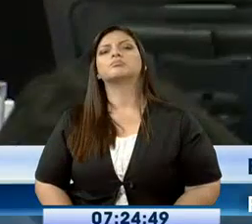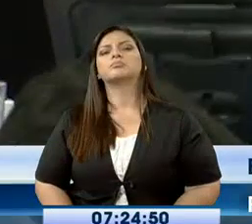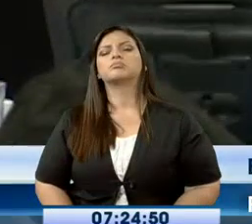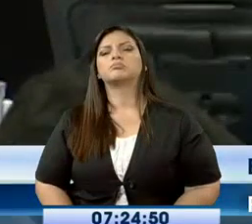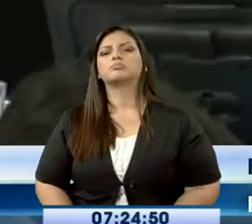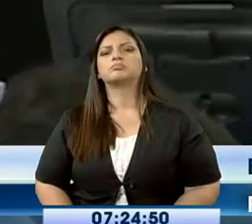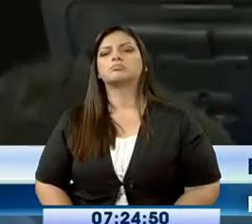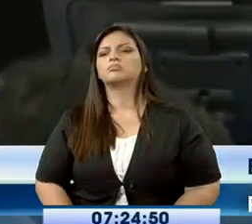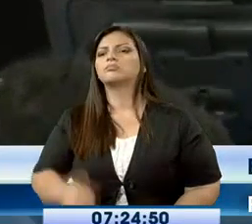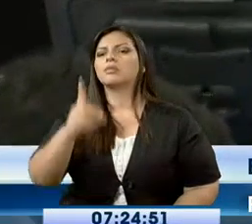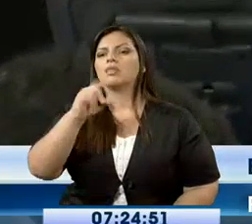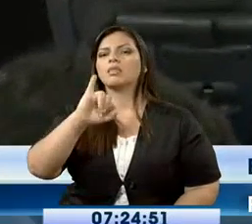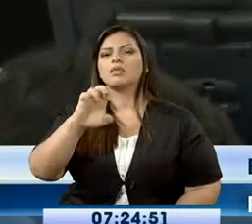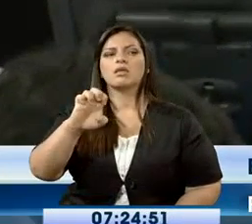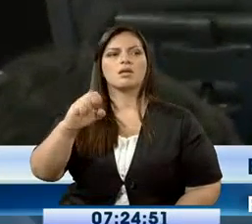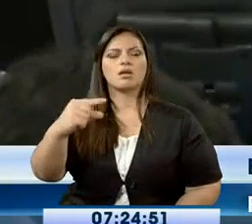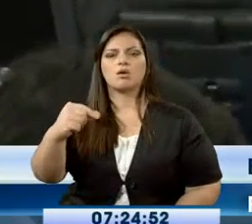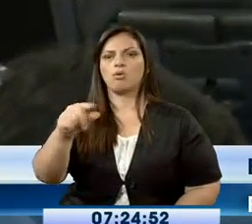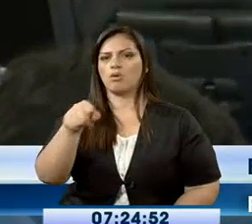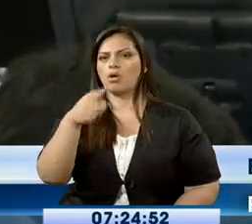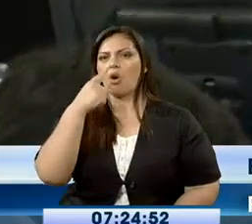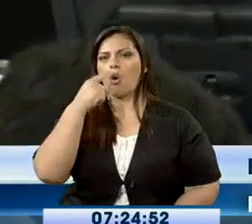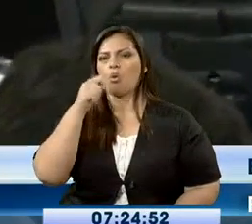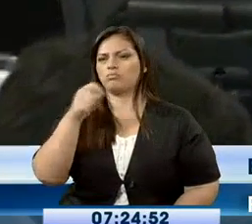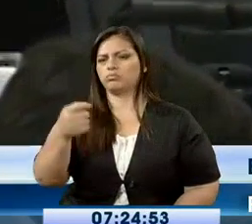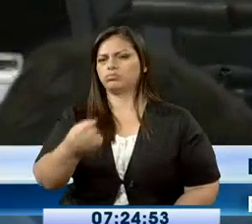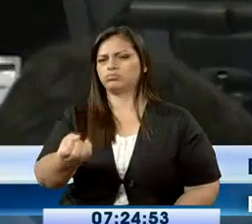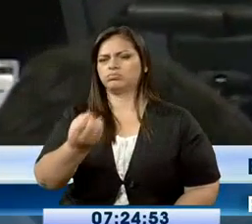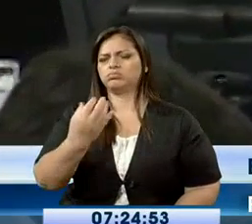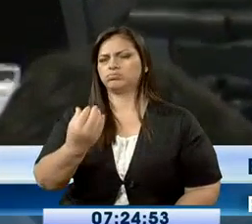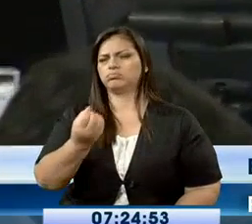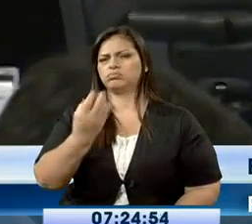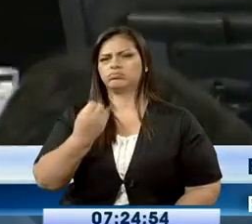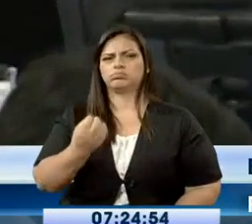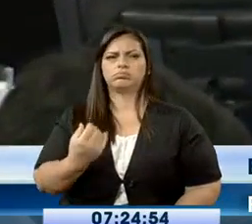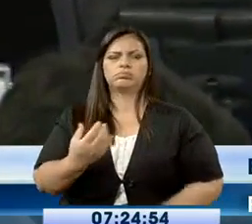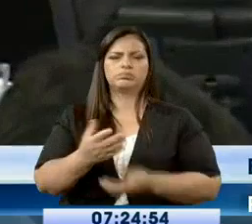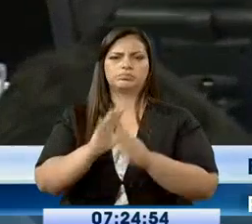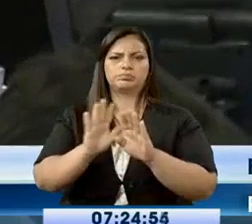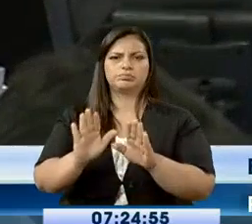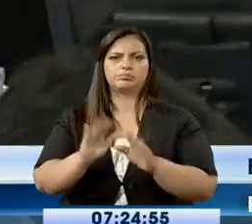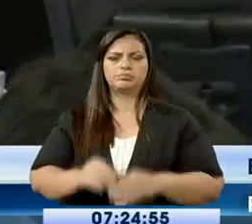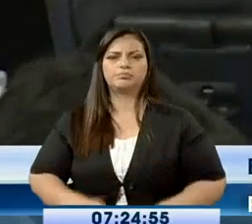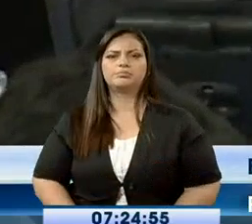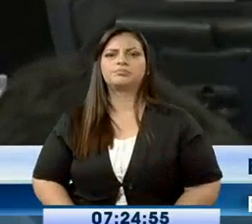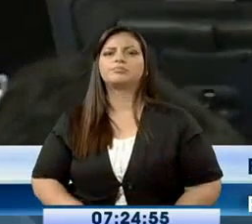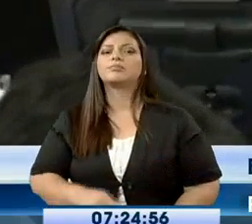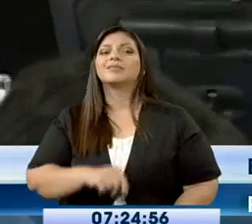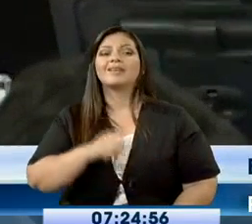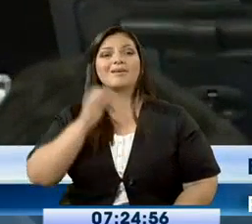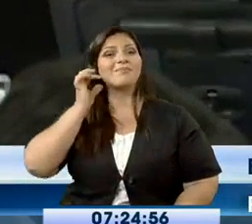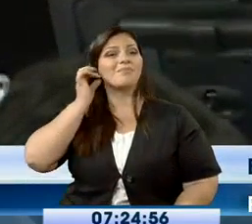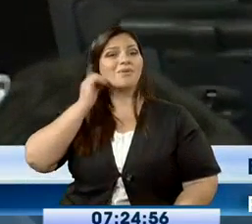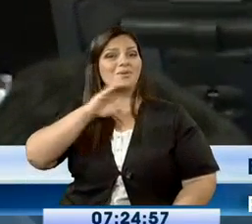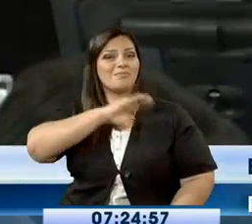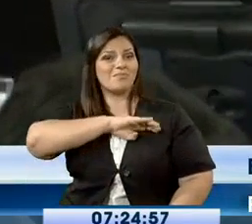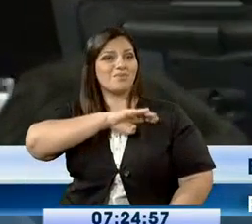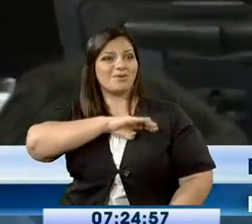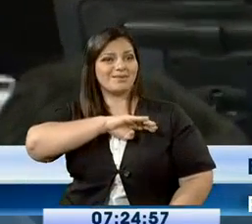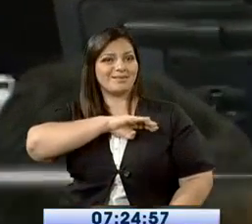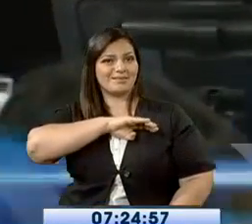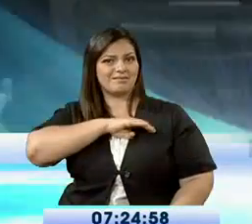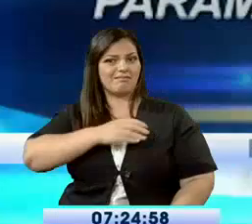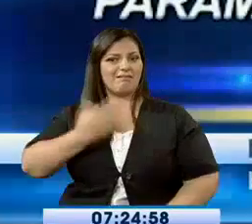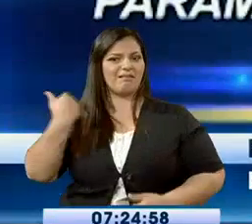está Diego, ya le voy a... Pero en todo caso lo de Roxana Alvarado sí es de campeonato. Tenía una policía en su seguridad que estaba con